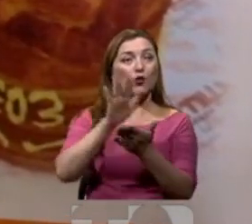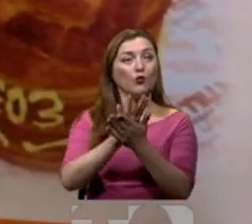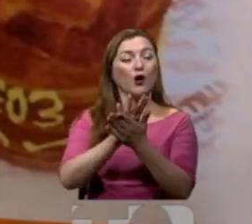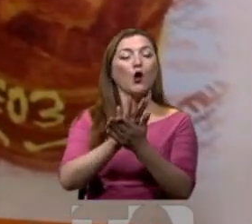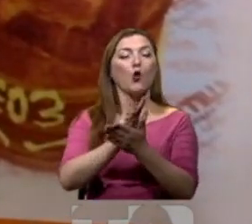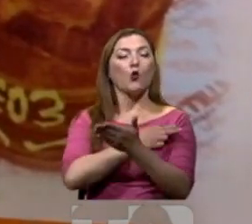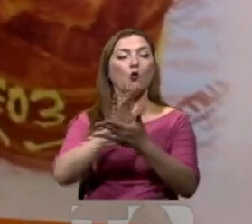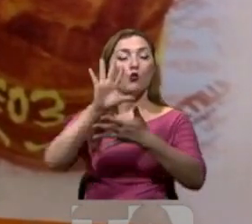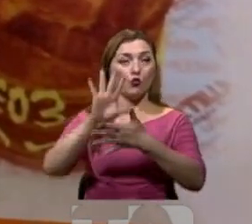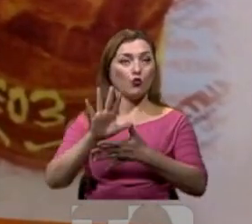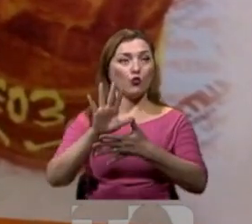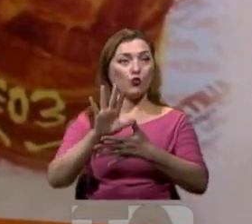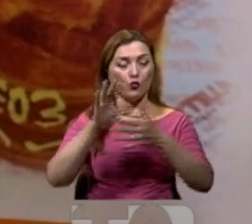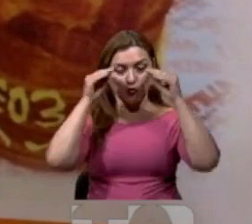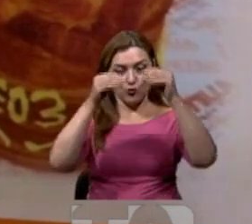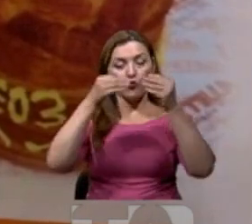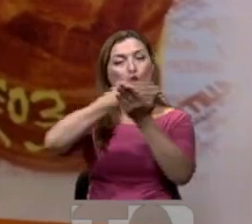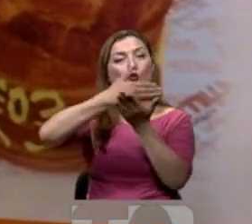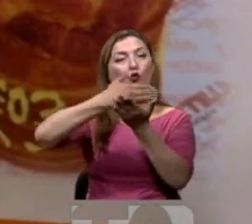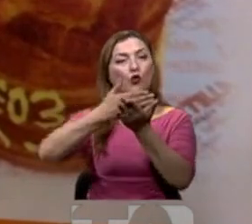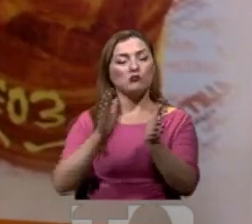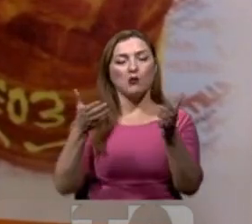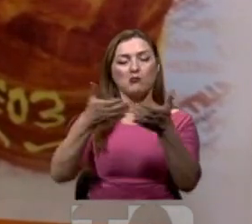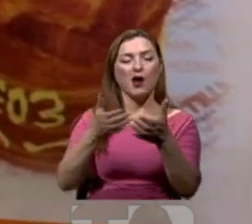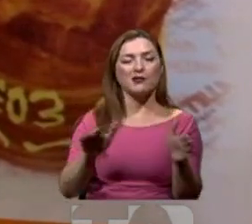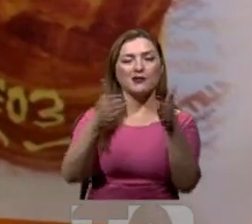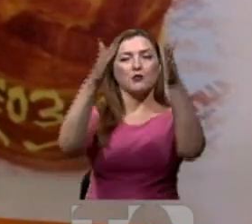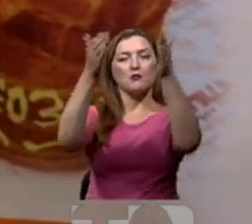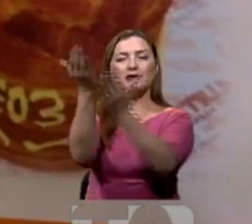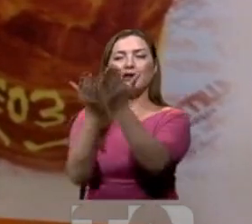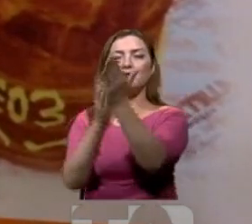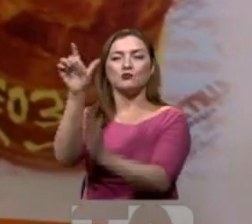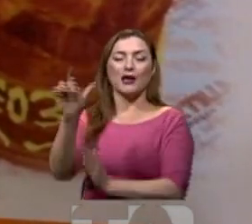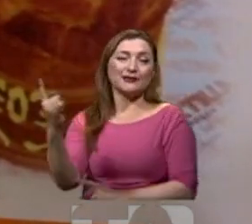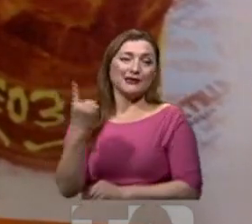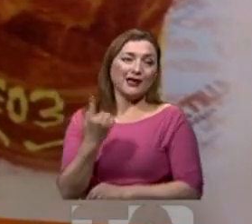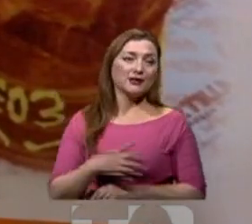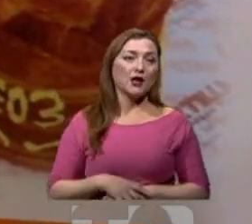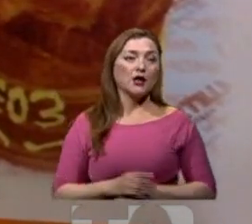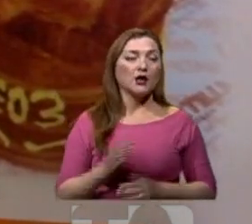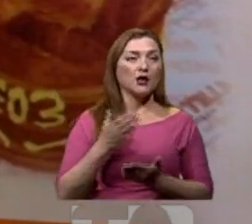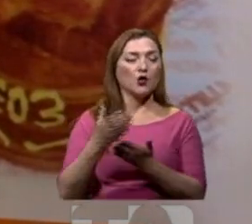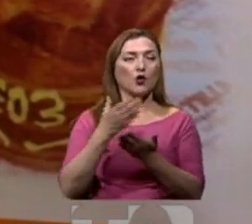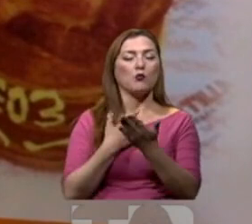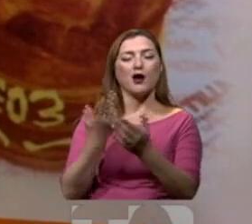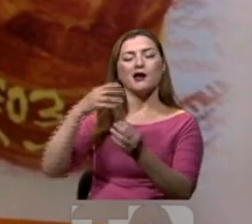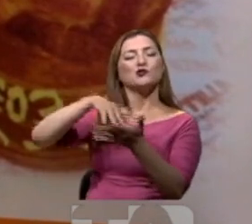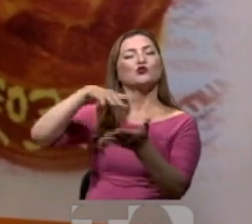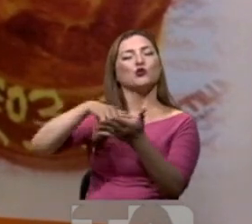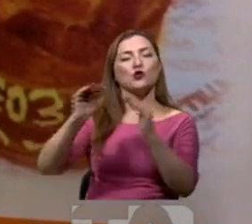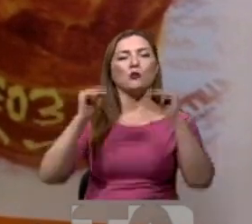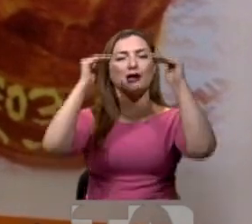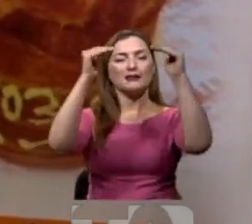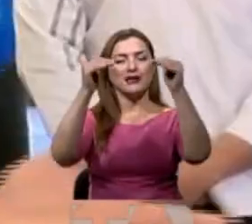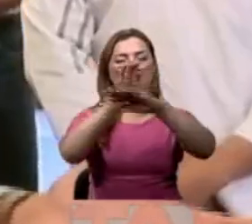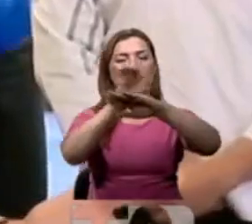UDLA, actualmente dando clases de cocina de banquetes, pastelería y servicio al cliente, y adicional me encuentro cursando una maestría en dirección de empresas de